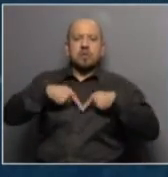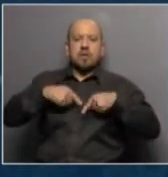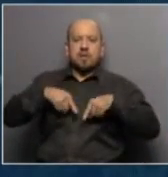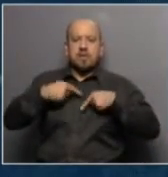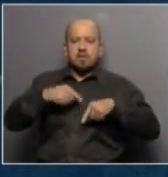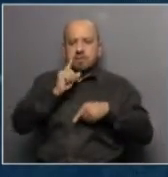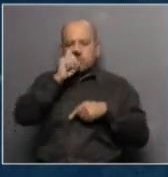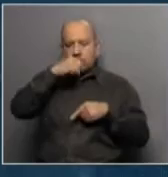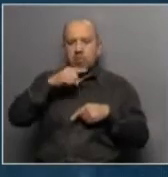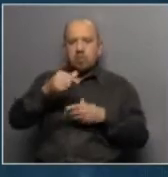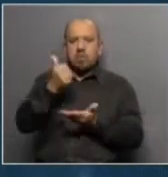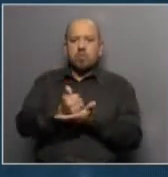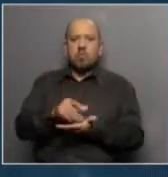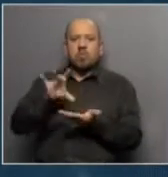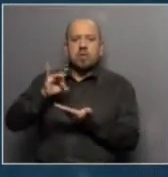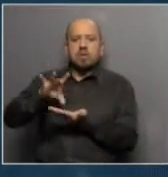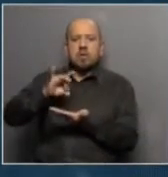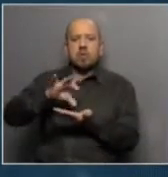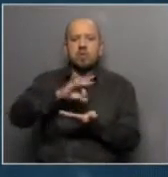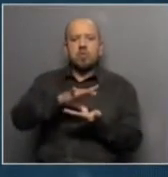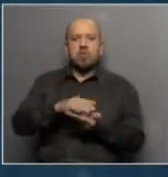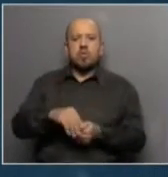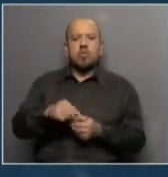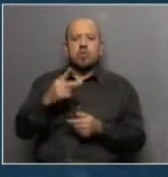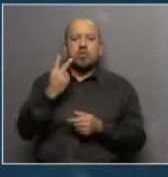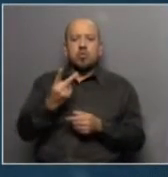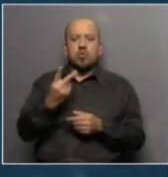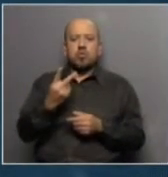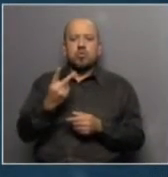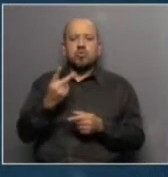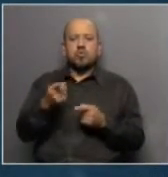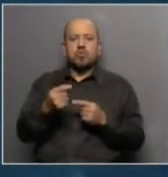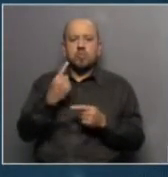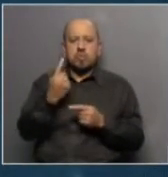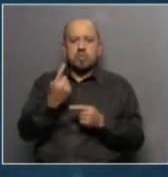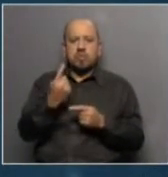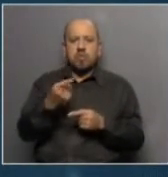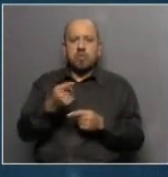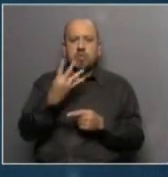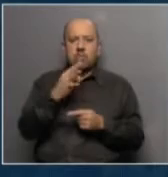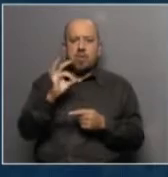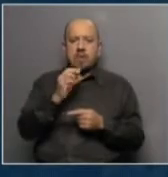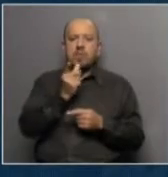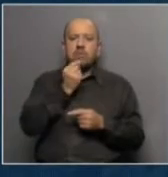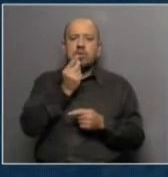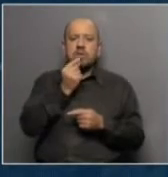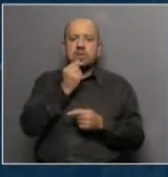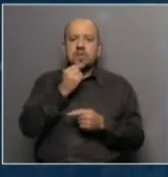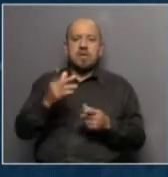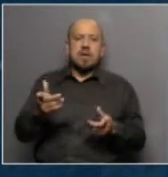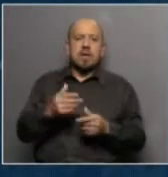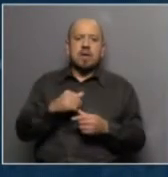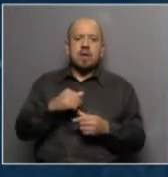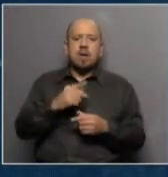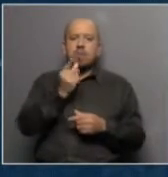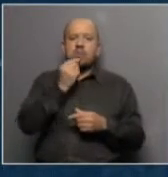los organismos que participó de ese desalojo y fueron 2 operativos. En el primer operativo hubo 40 policías, la Guardia Republicana, el